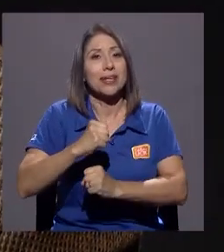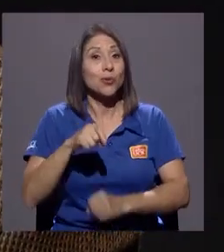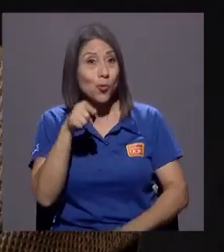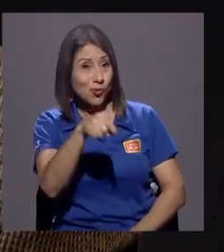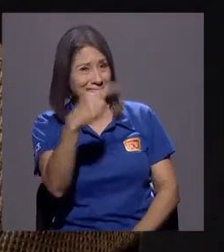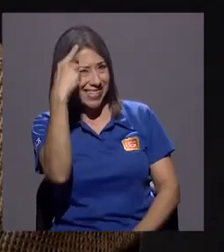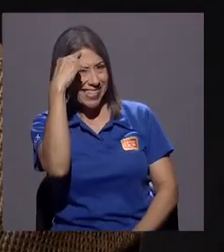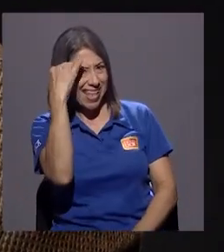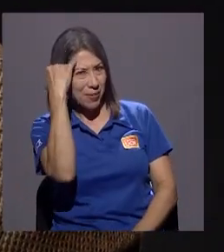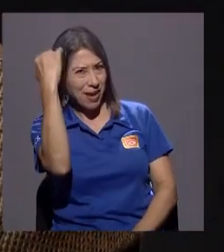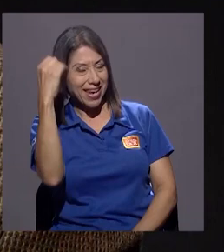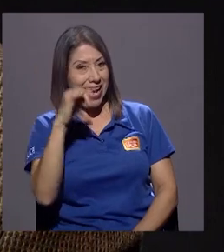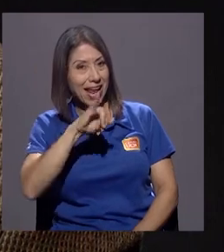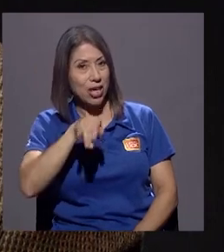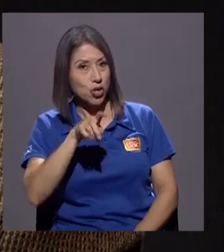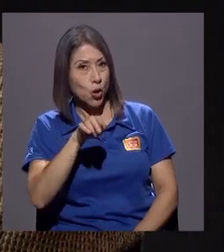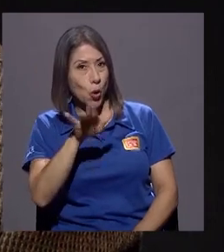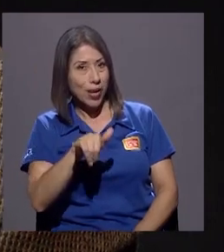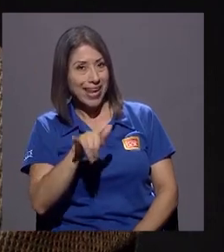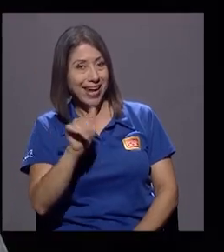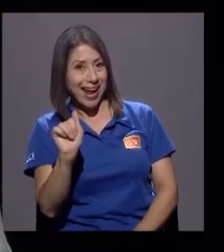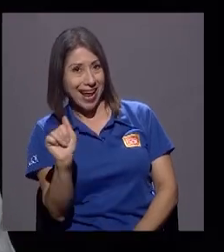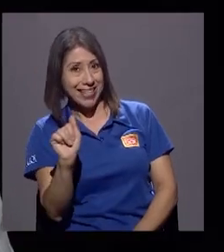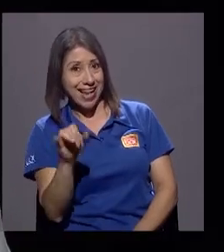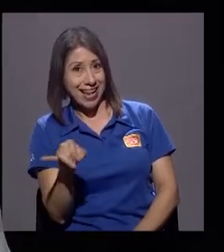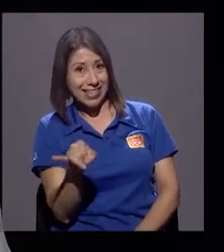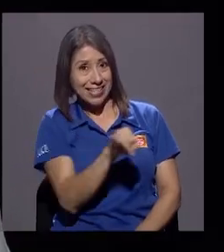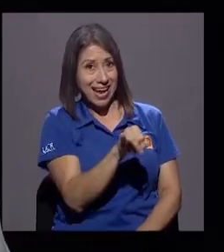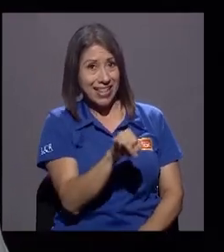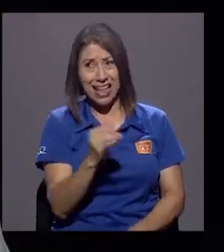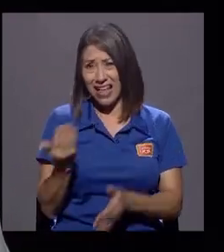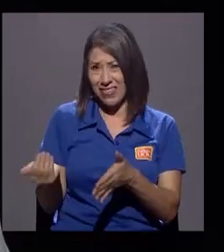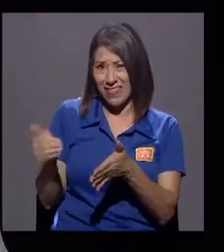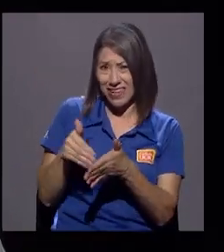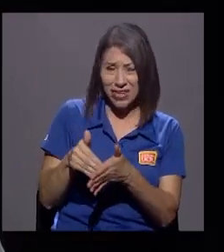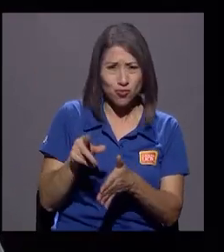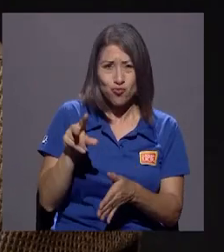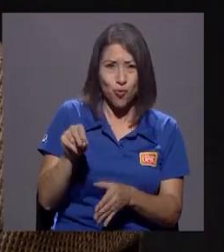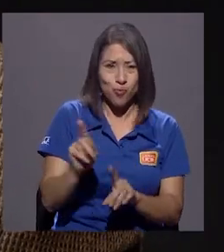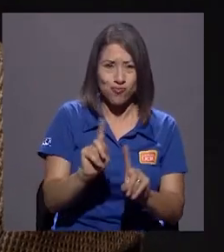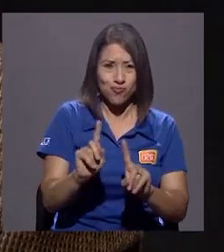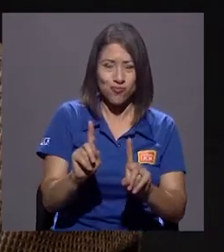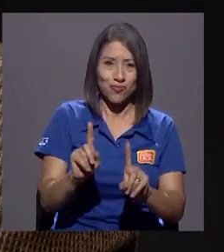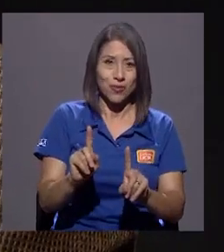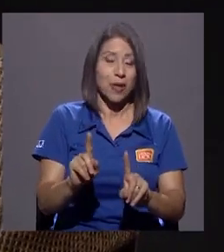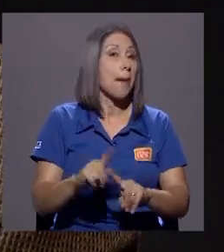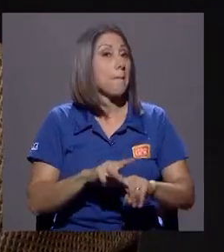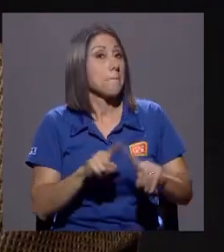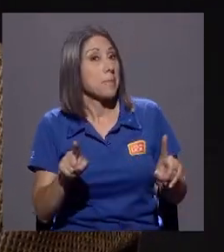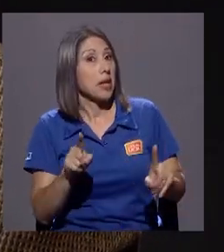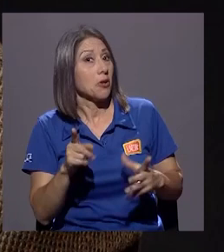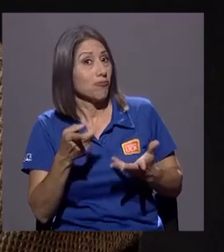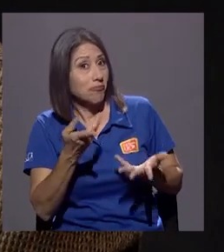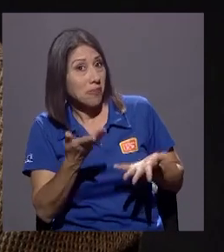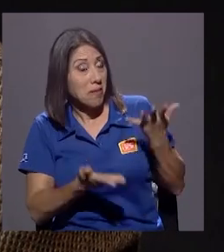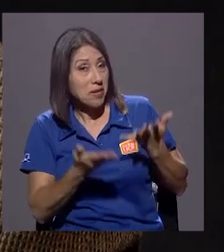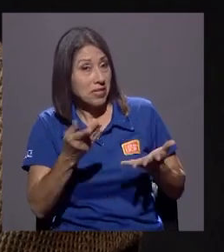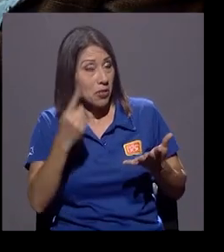izquierda de regreso no claro que no pero